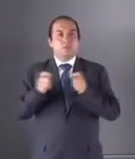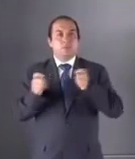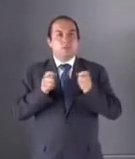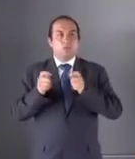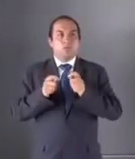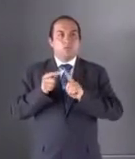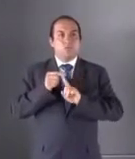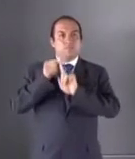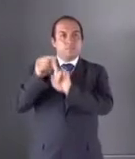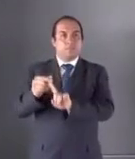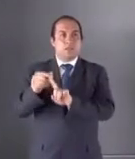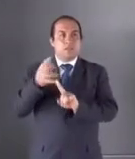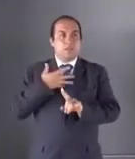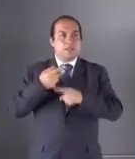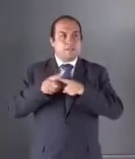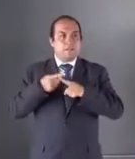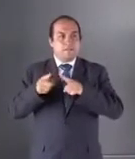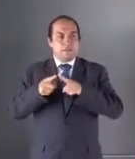módulos.